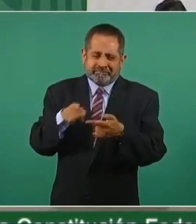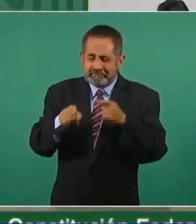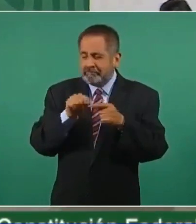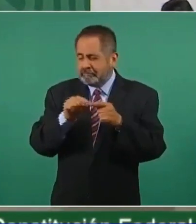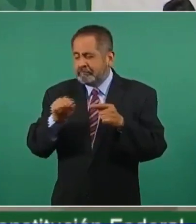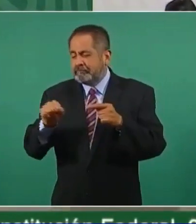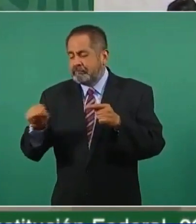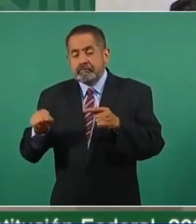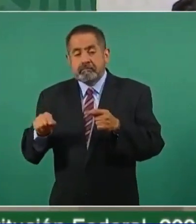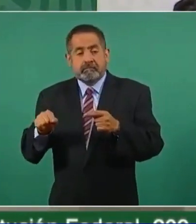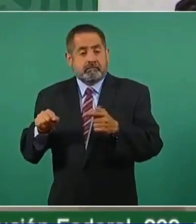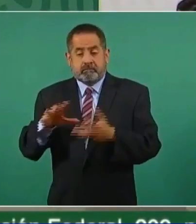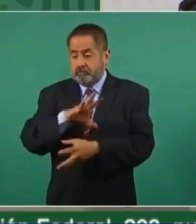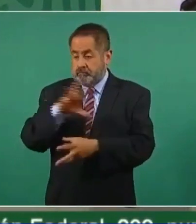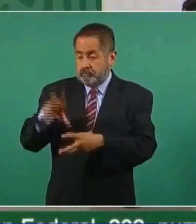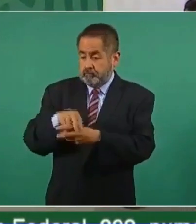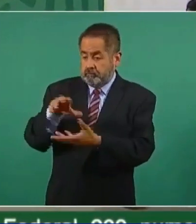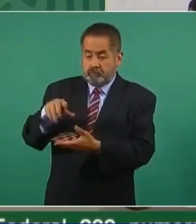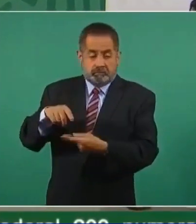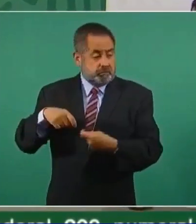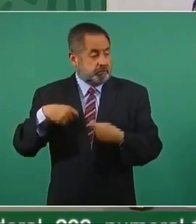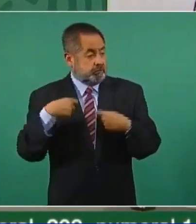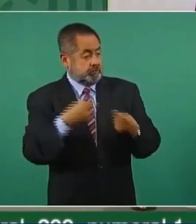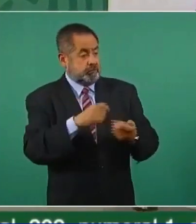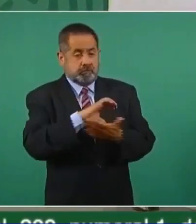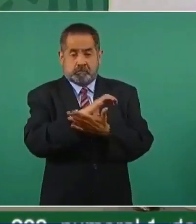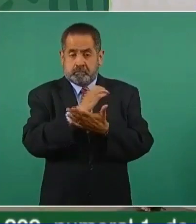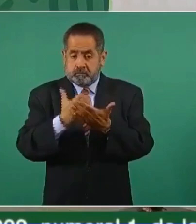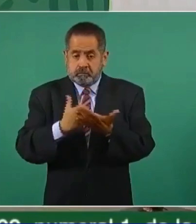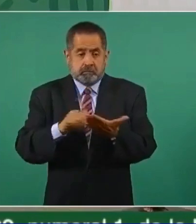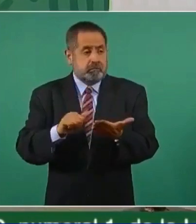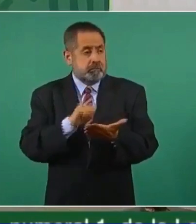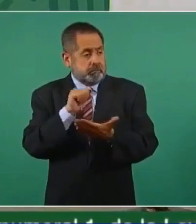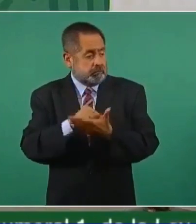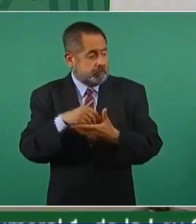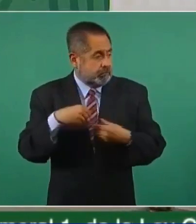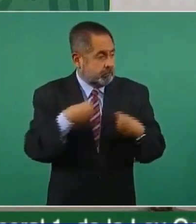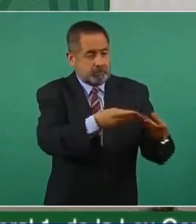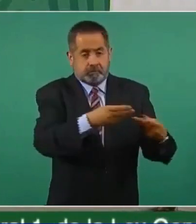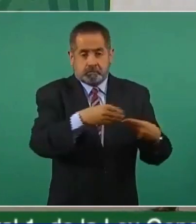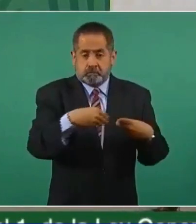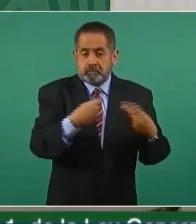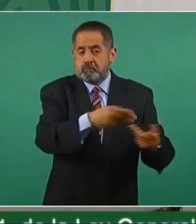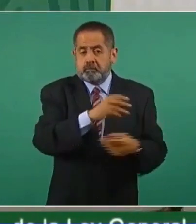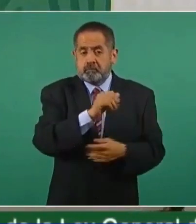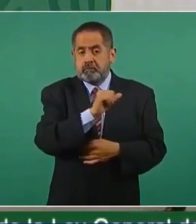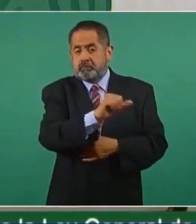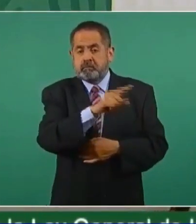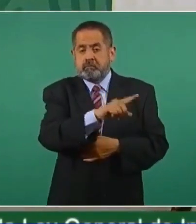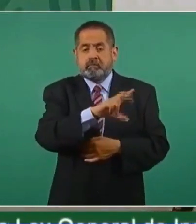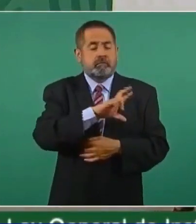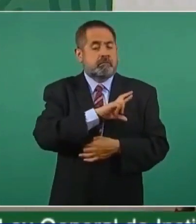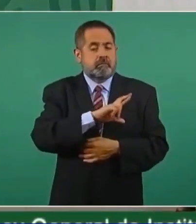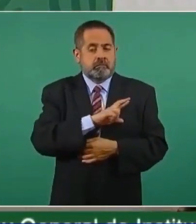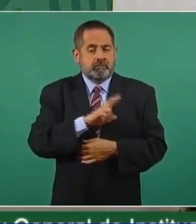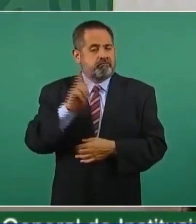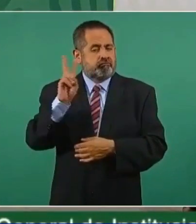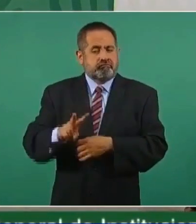en el traslado de estos bienes a particulares, porque se